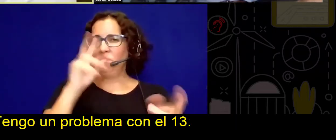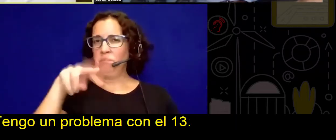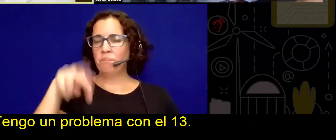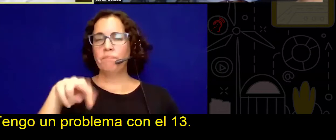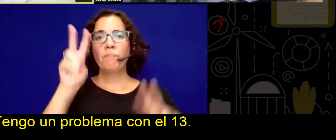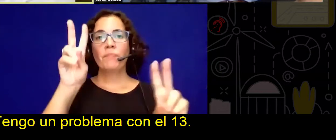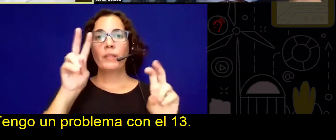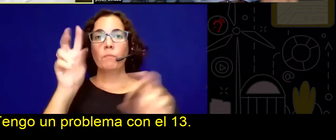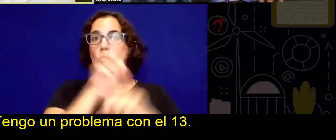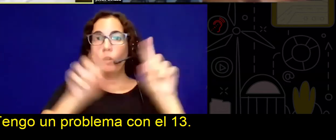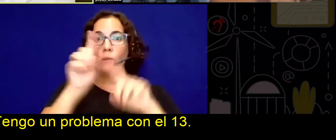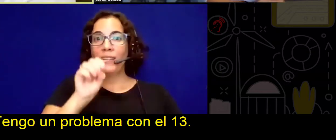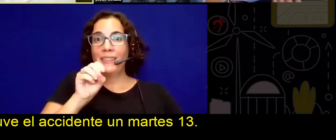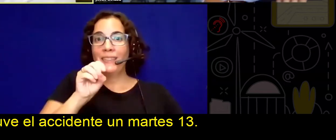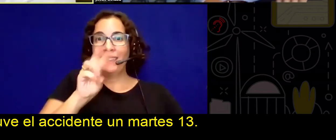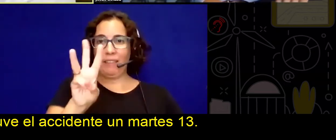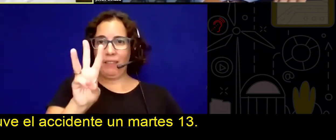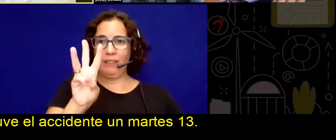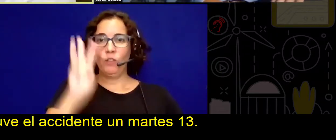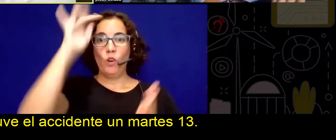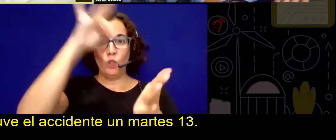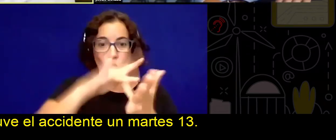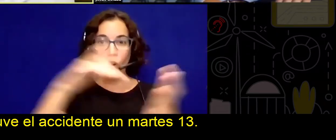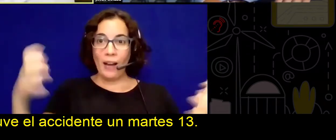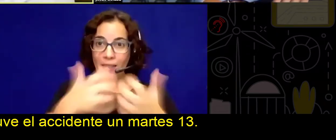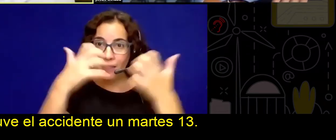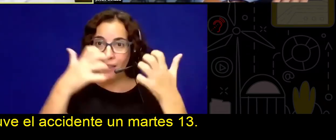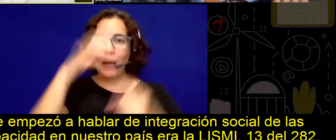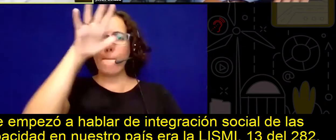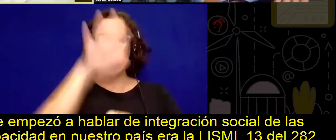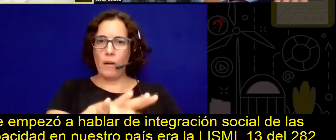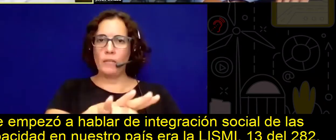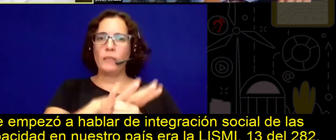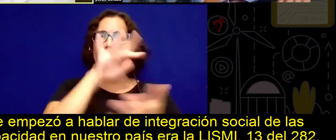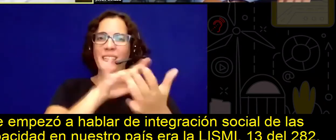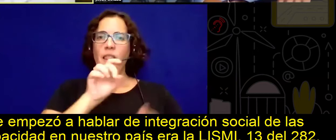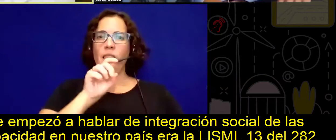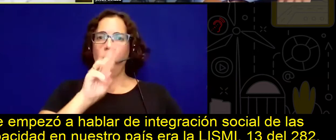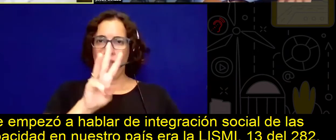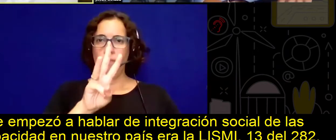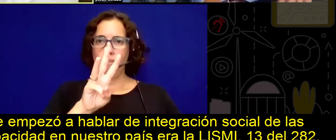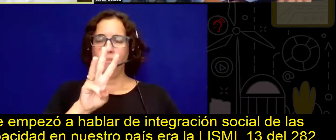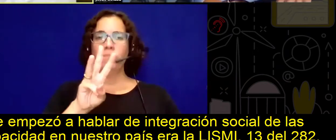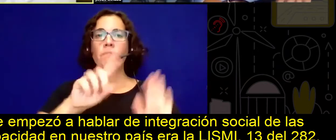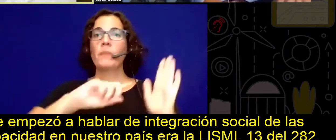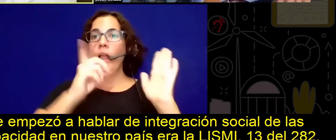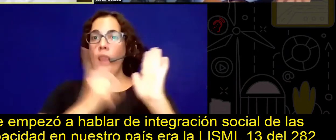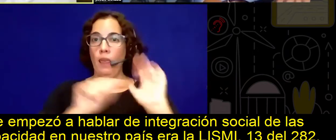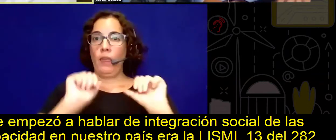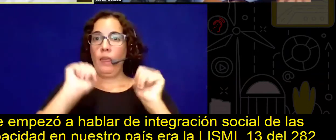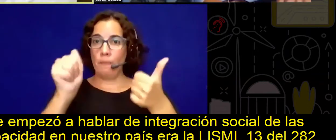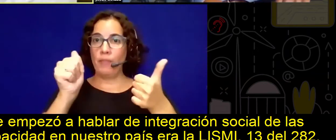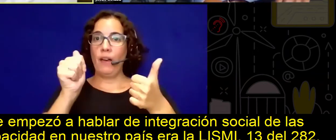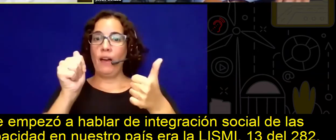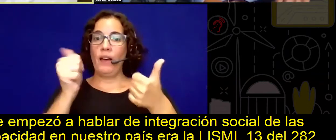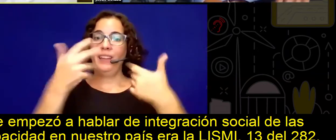13. Yo tuve el accidente un martes 13. La primera ley, o la ley que empezó a hablar de integración social de las personas